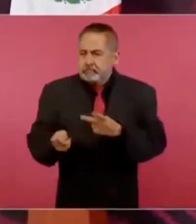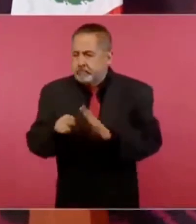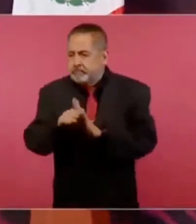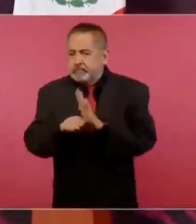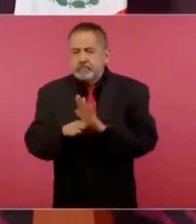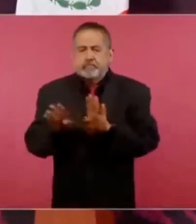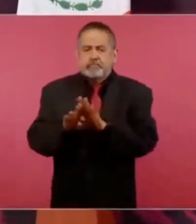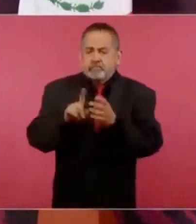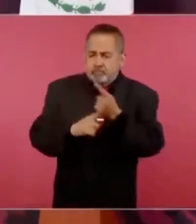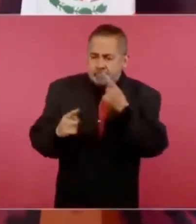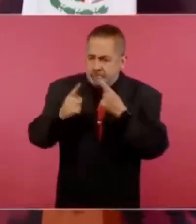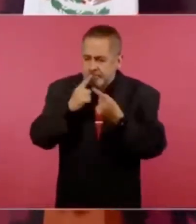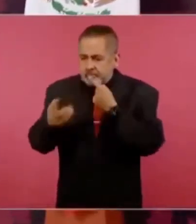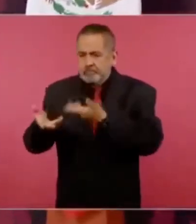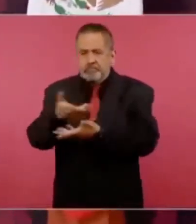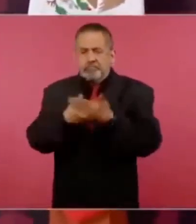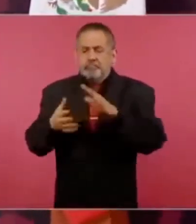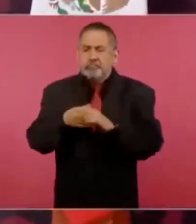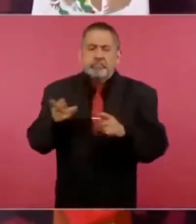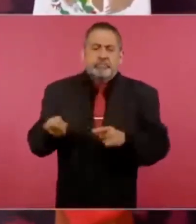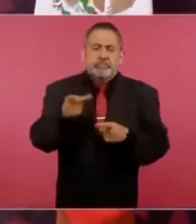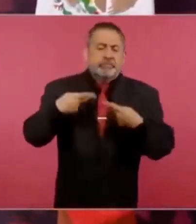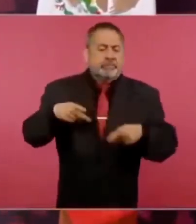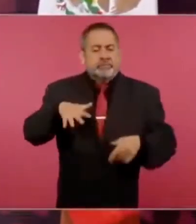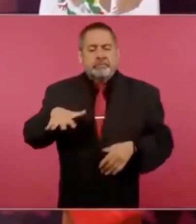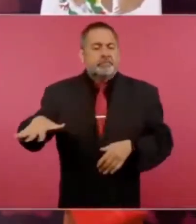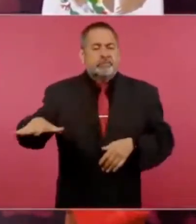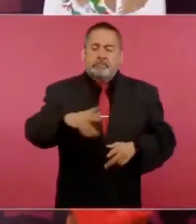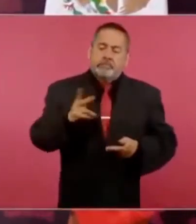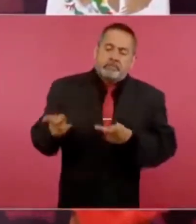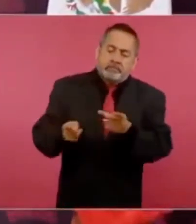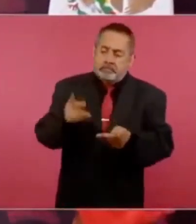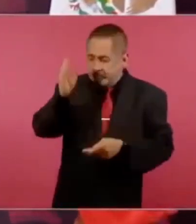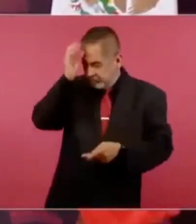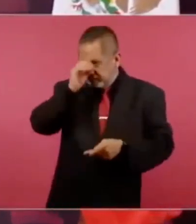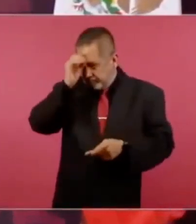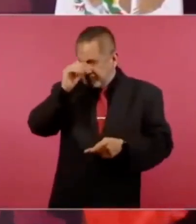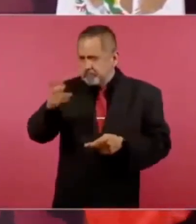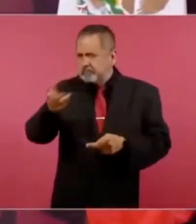Se va a consultar al pueblo.